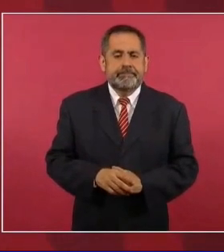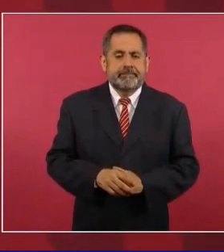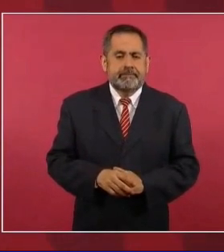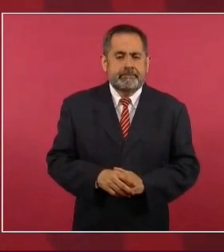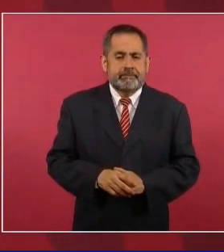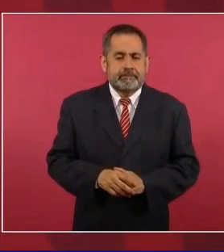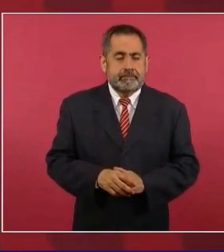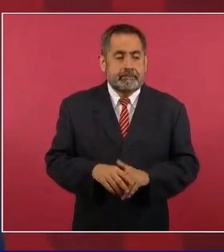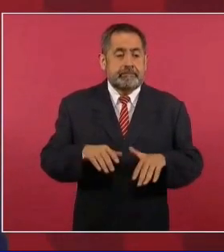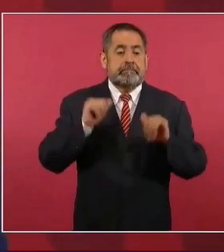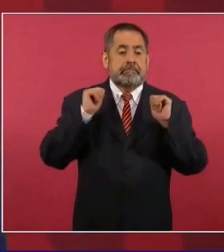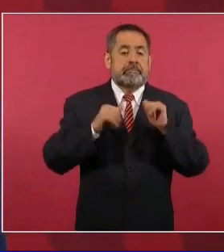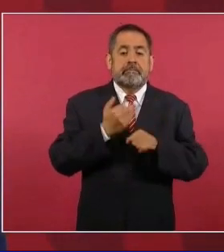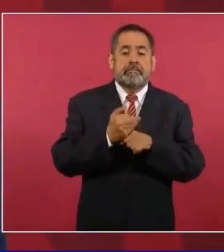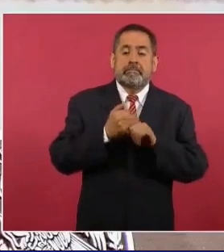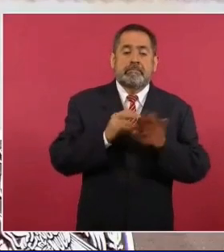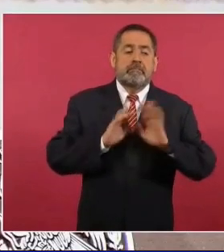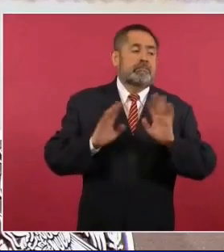desdecirse.